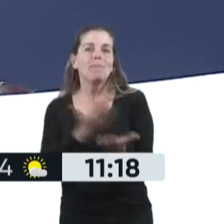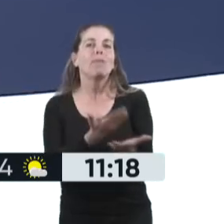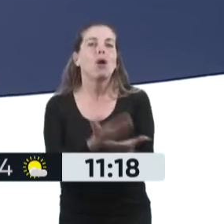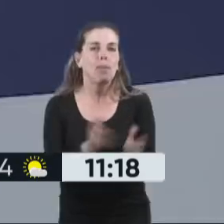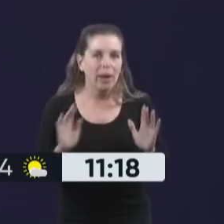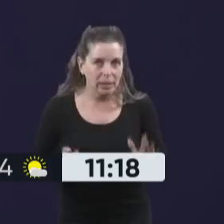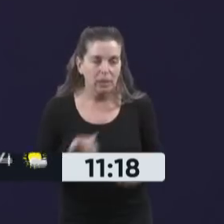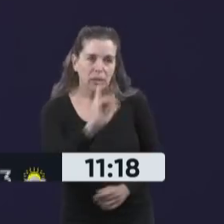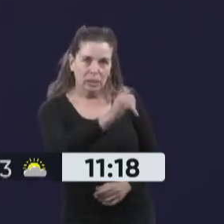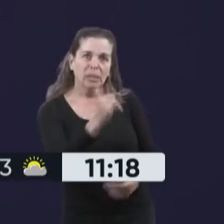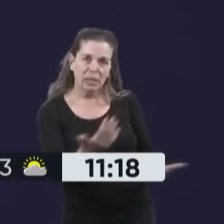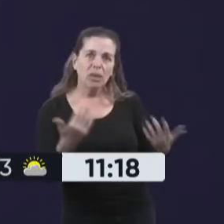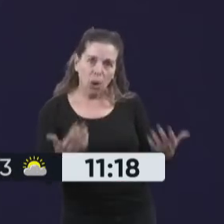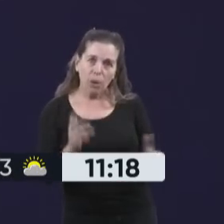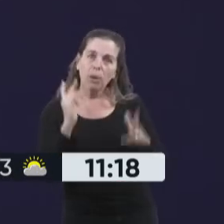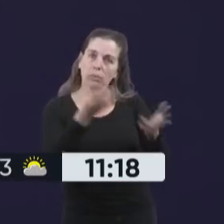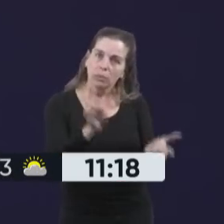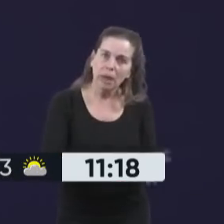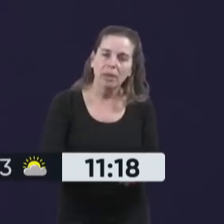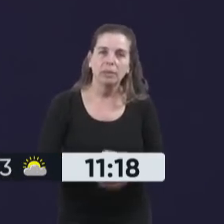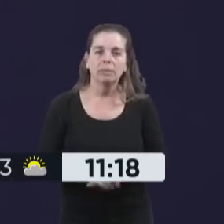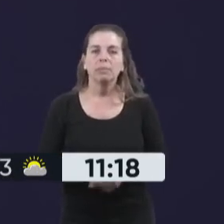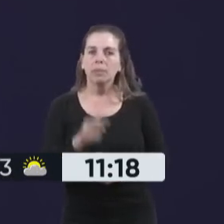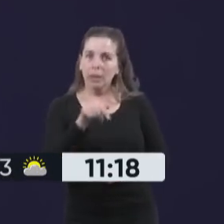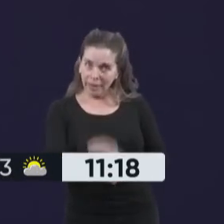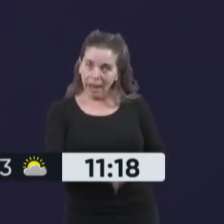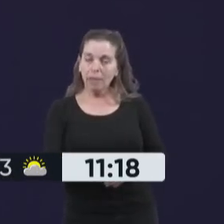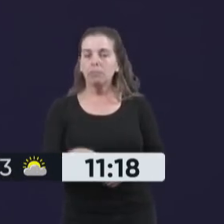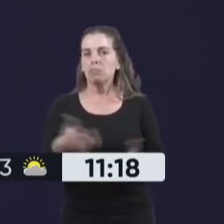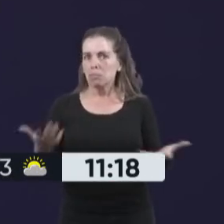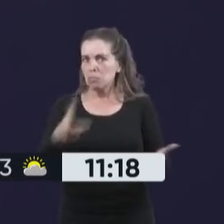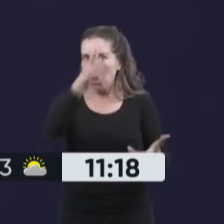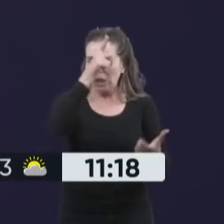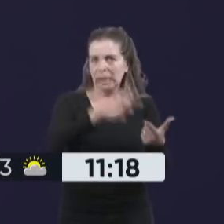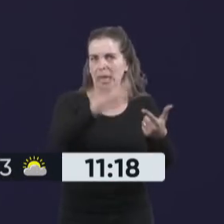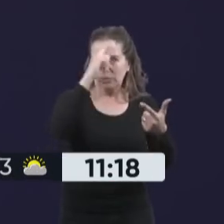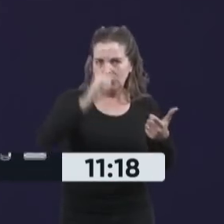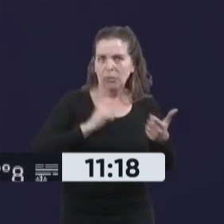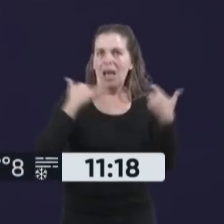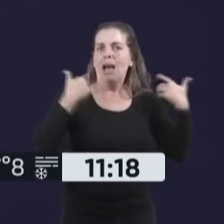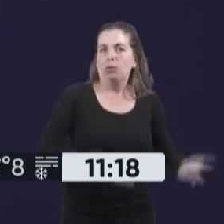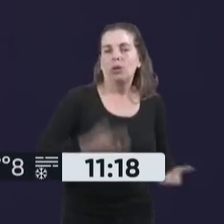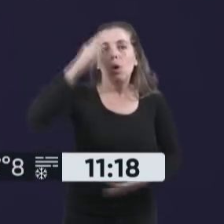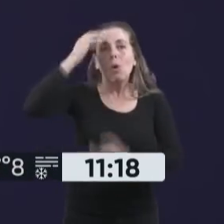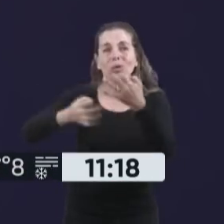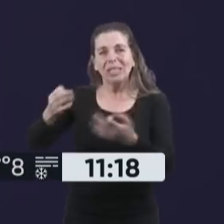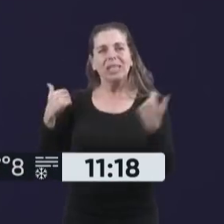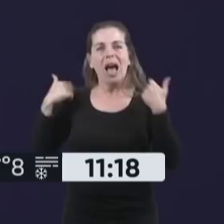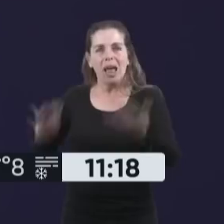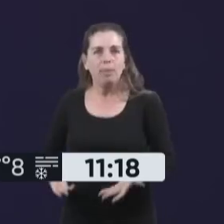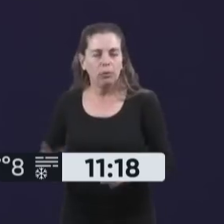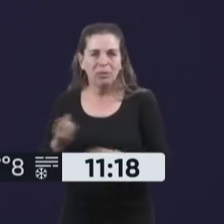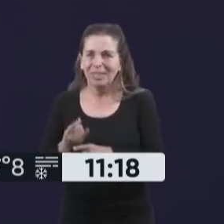Pero por Manuel. supuesto que sí, te repito, tenemos las fuerzas de seguridad a disposición, la justicia a disposición, como debió estar siempre, y